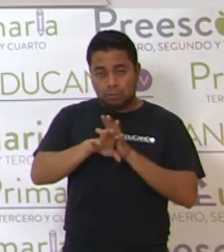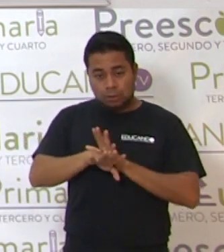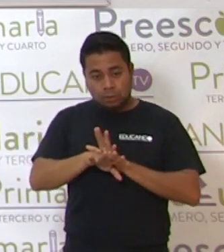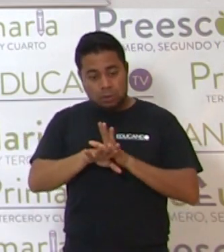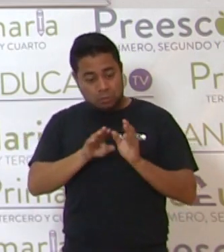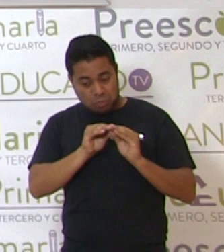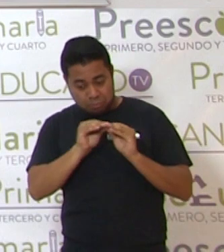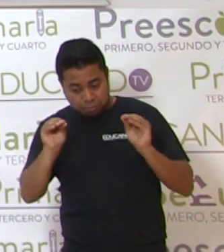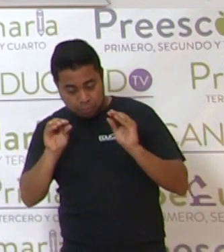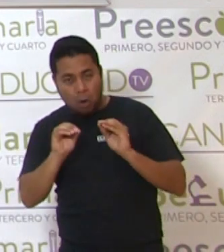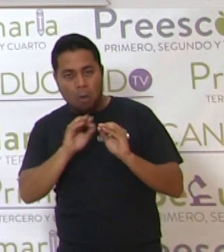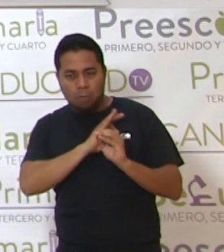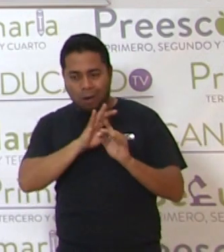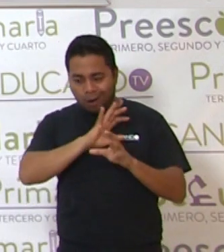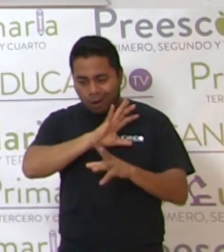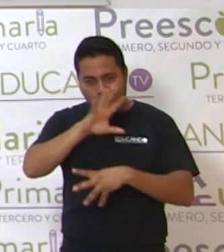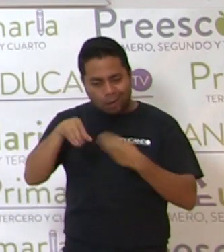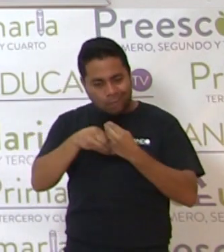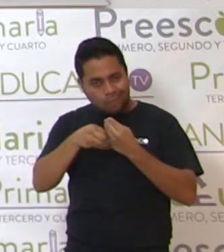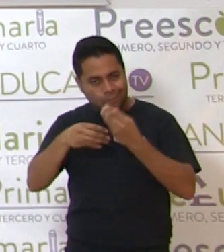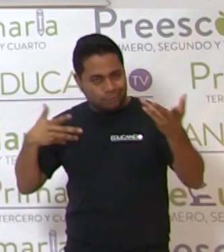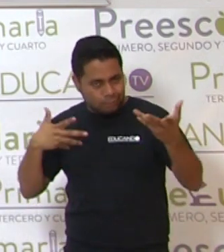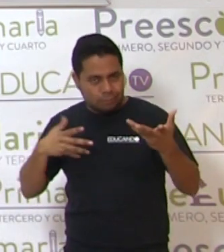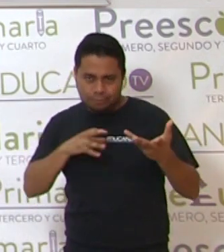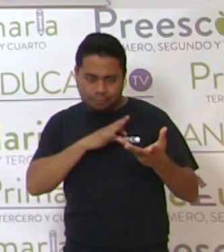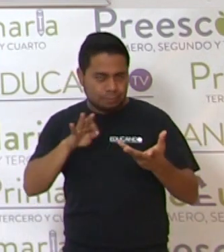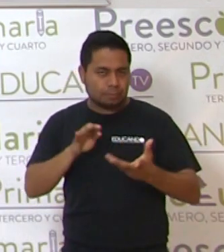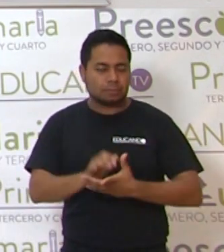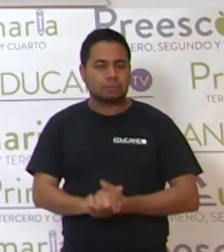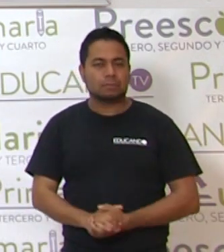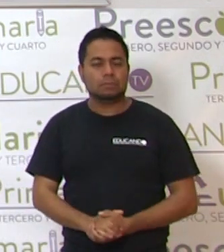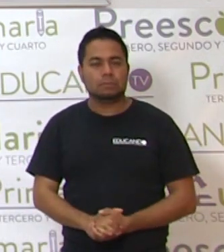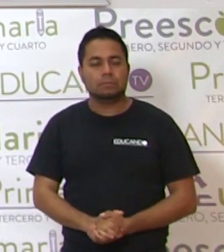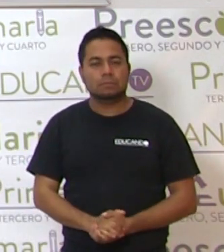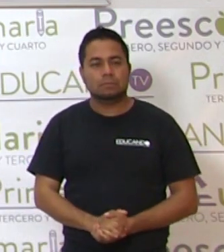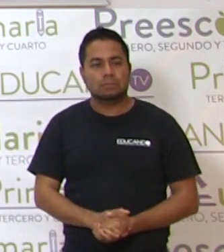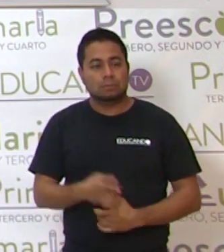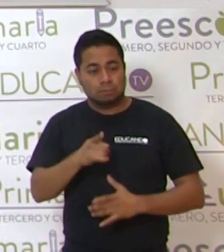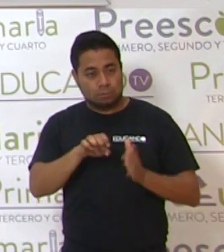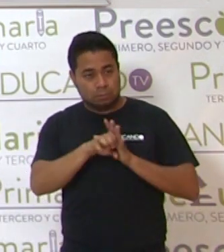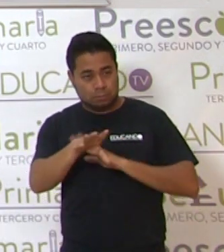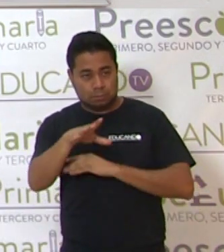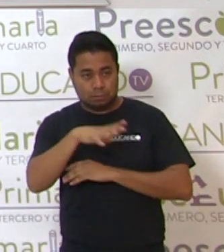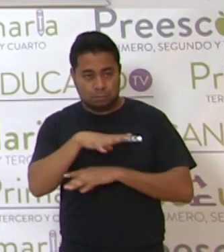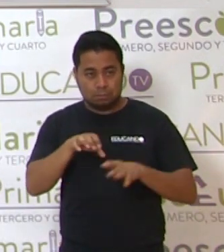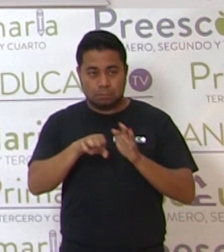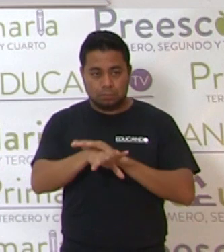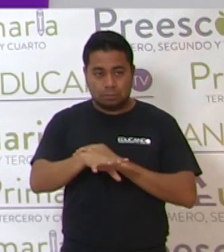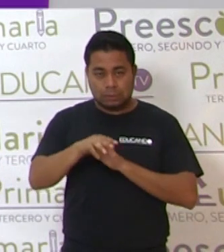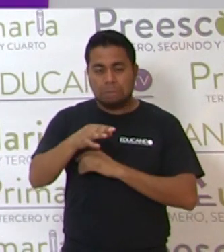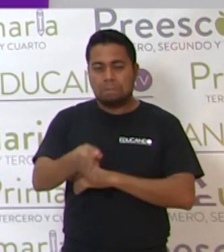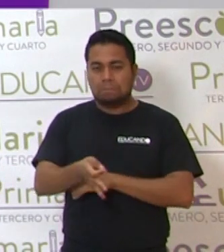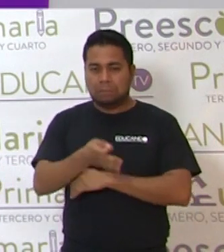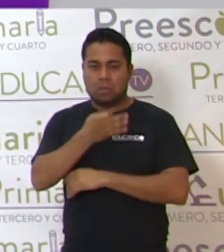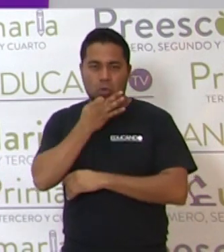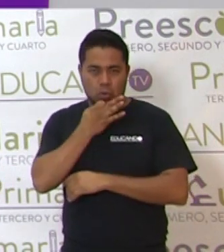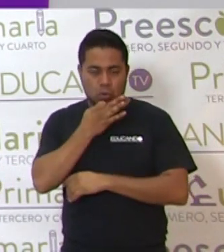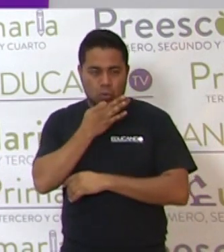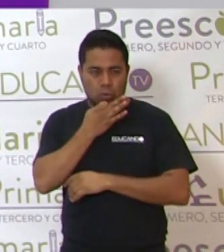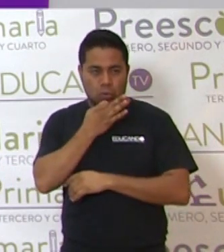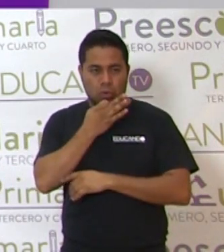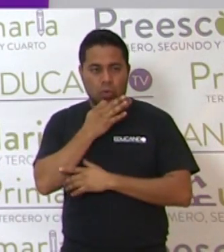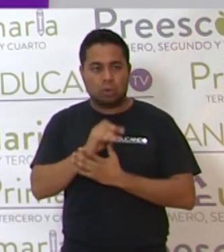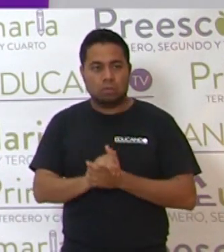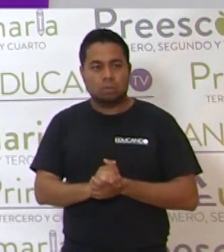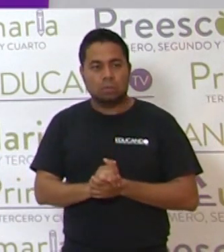nada o puede ser que todo te pueda interpretar. Aquí ejemplo, tenemos minuto,